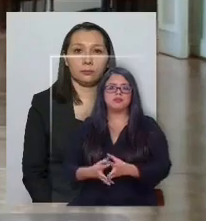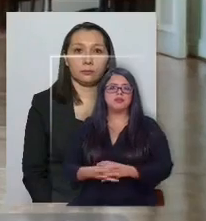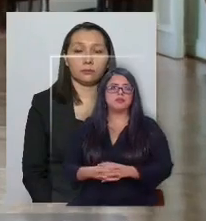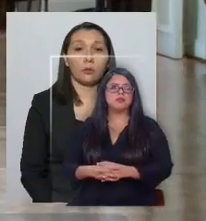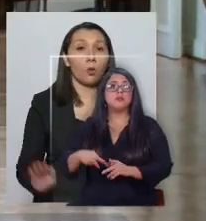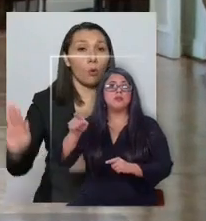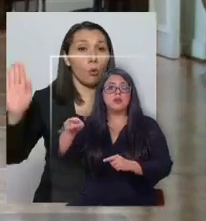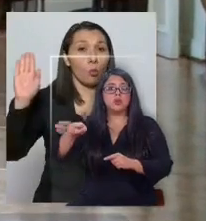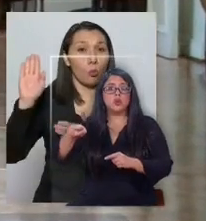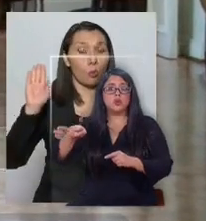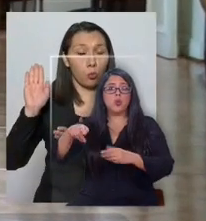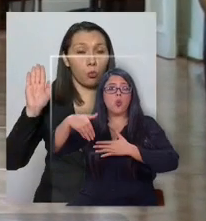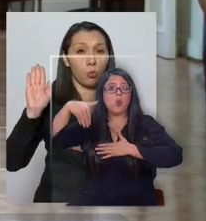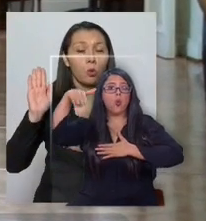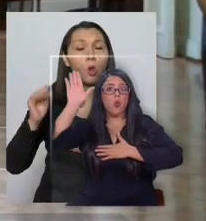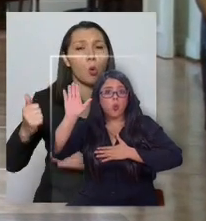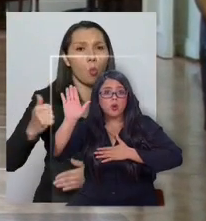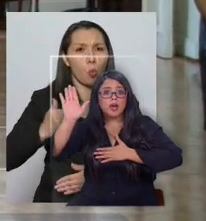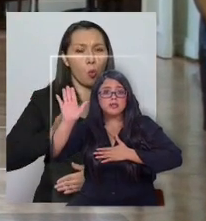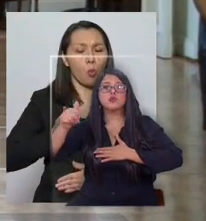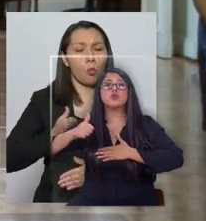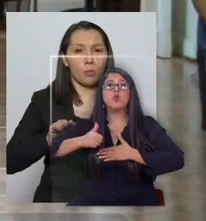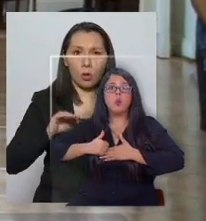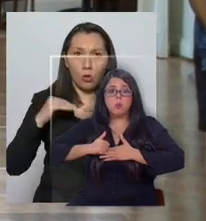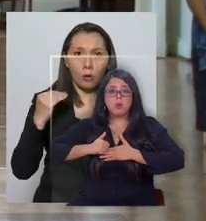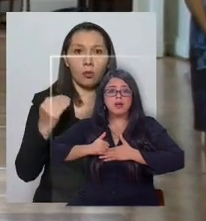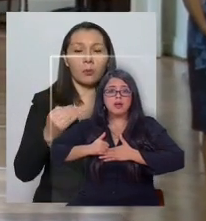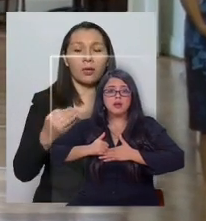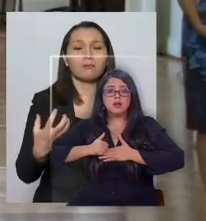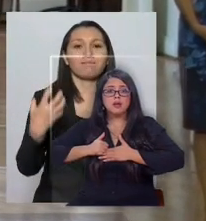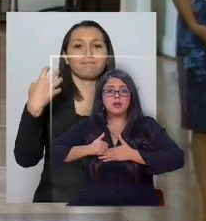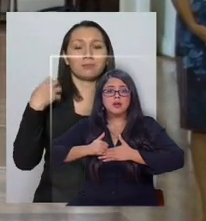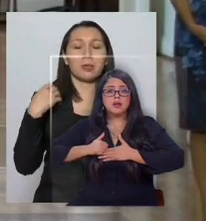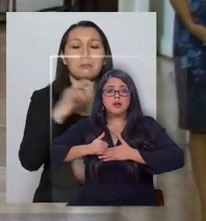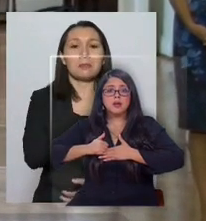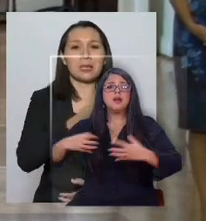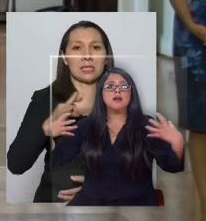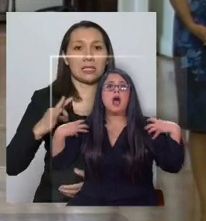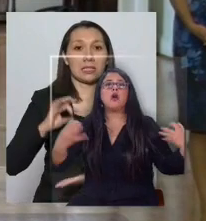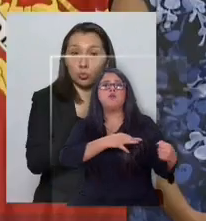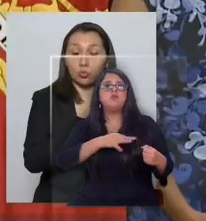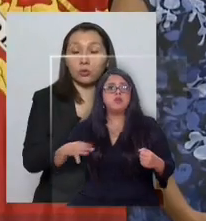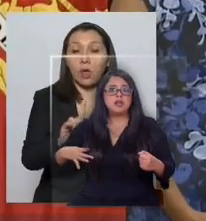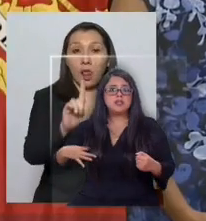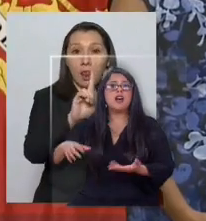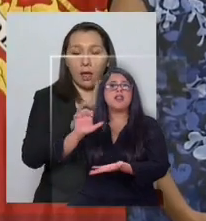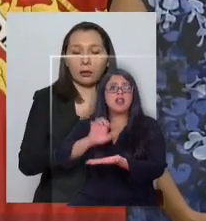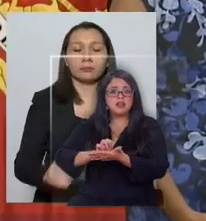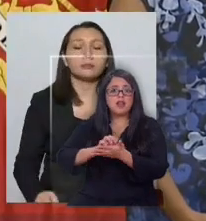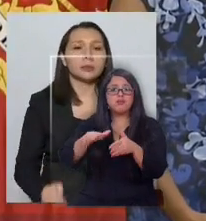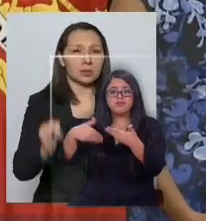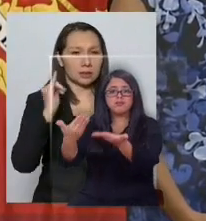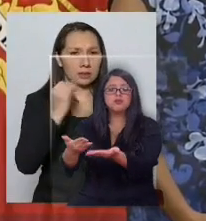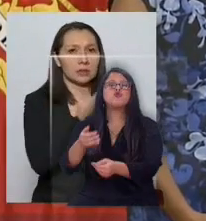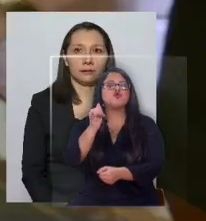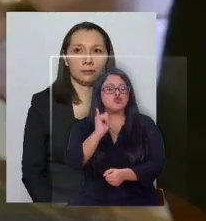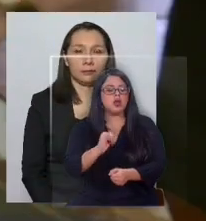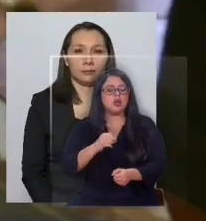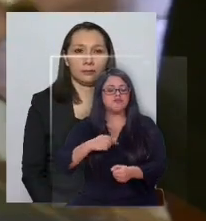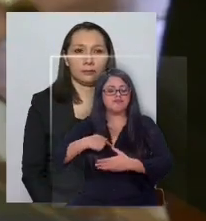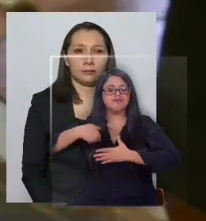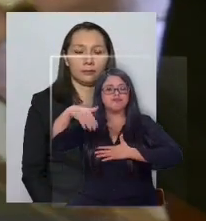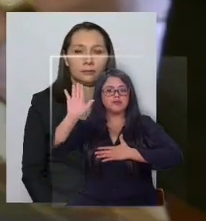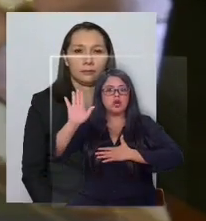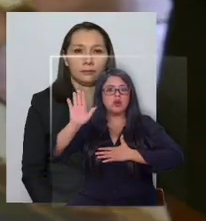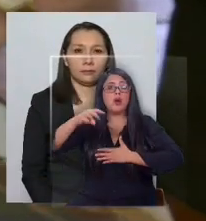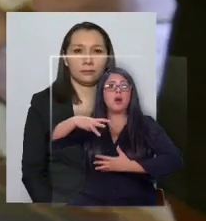¿Juráis o prometéis cumplir fielmente el cargo de ministra de Estado que se os ha conferido? Sí, presidente, juro.